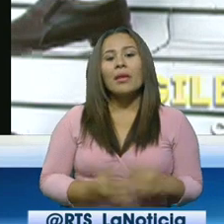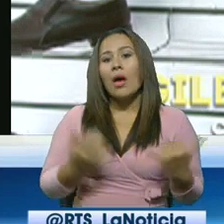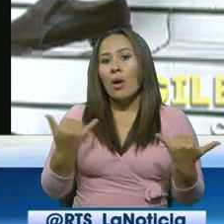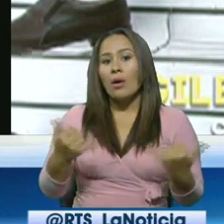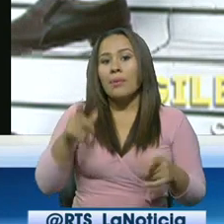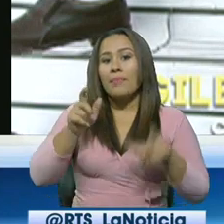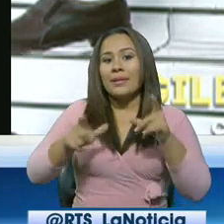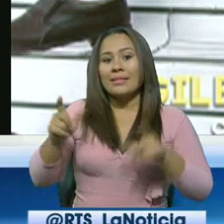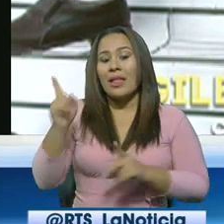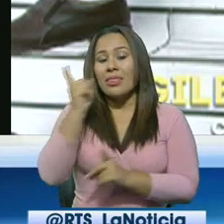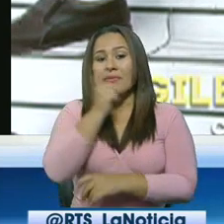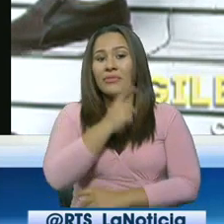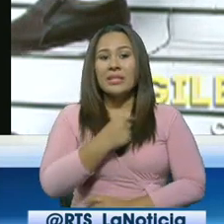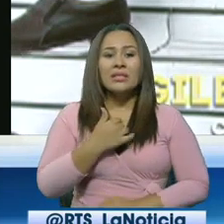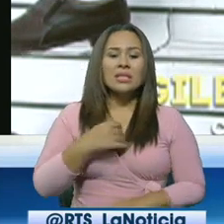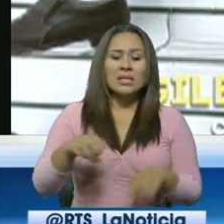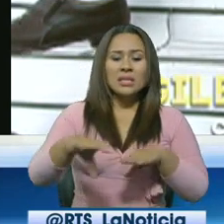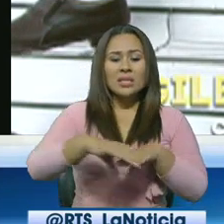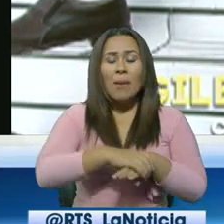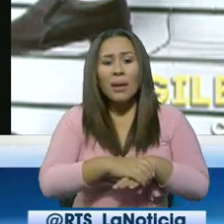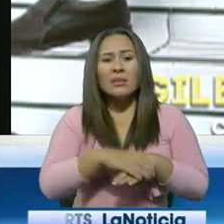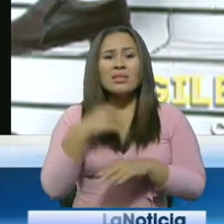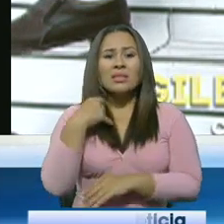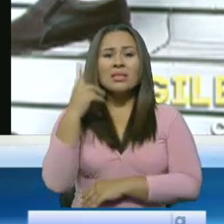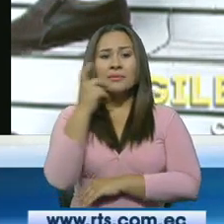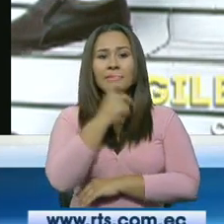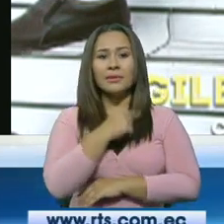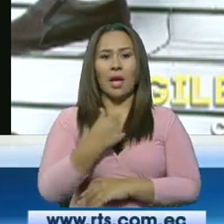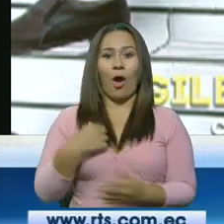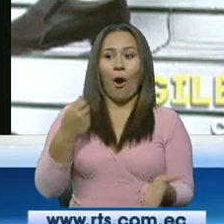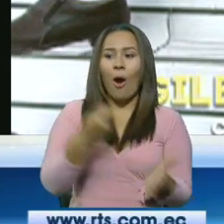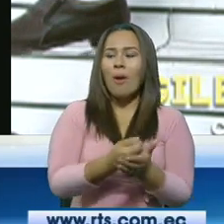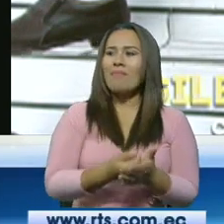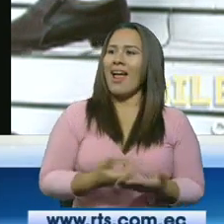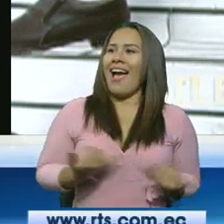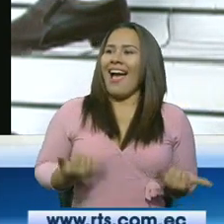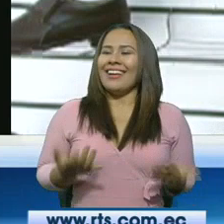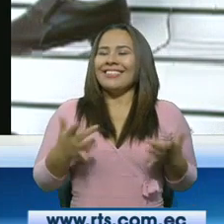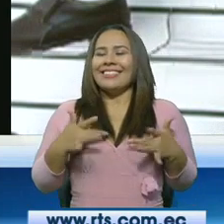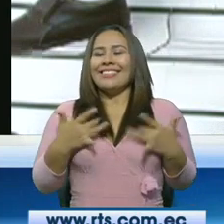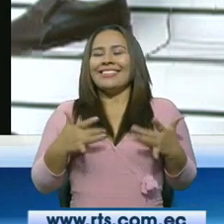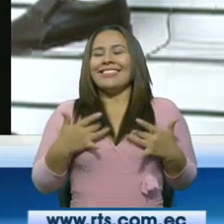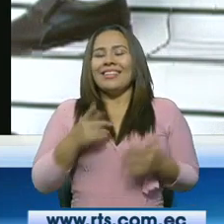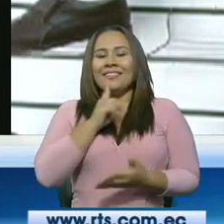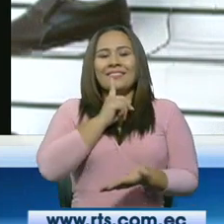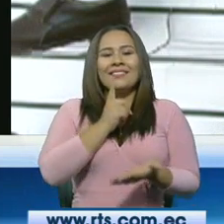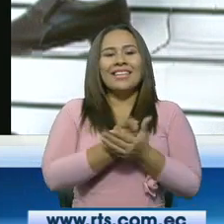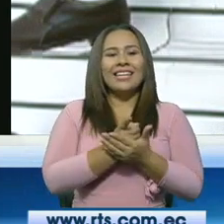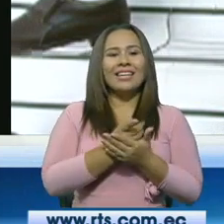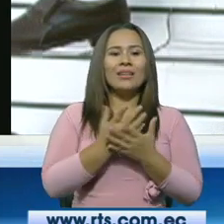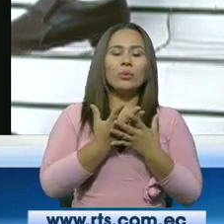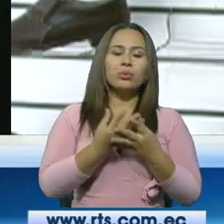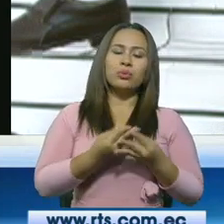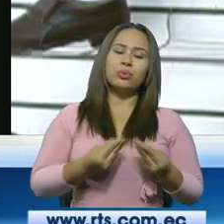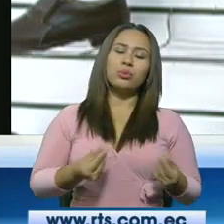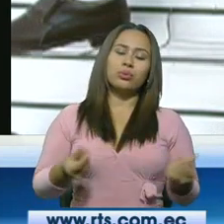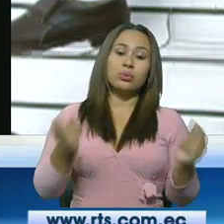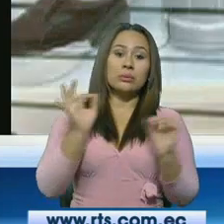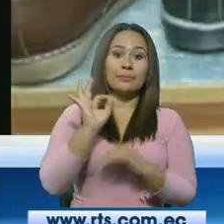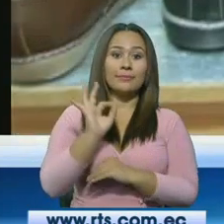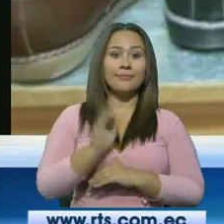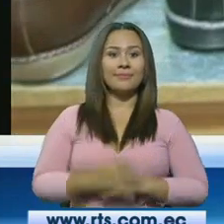gente que tiene y con los compra, pues verdaderamente necesitan es un producto de calidad mismo,